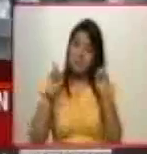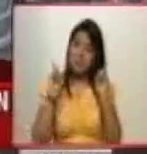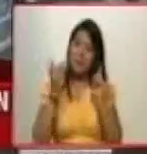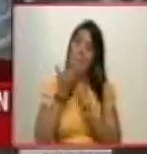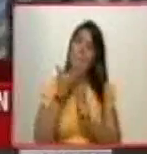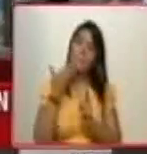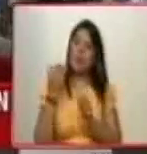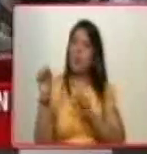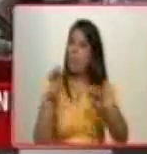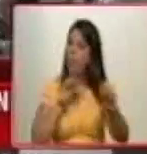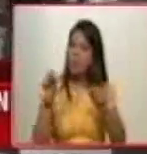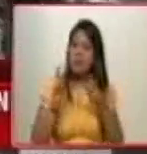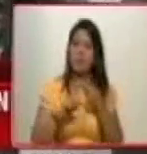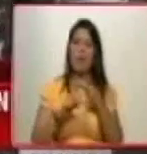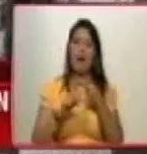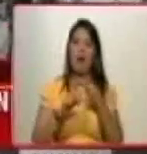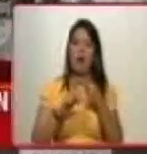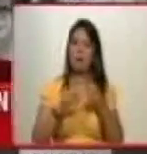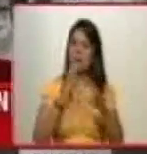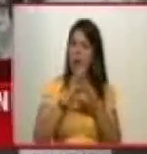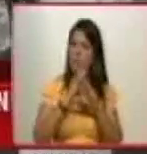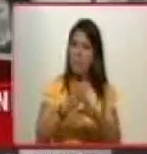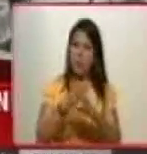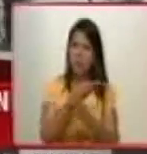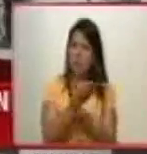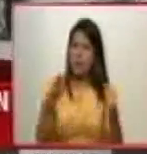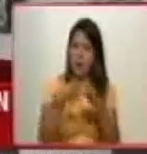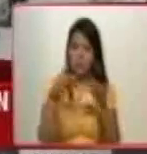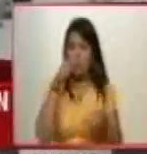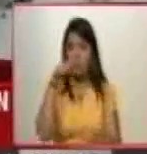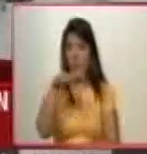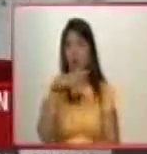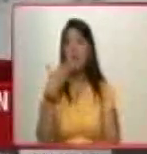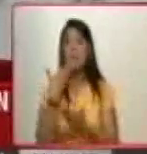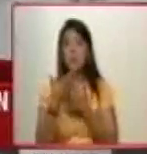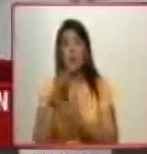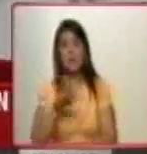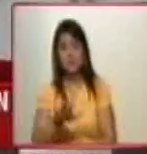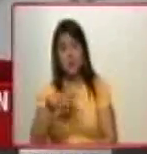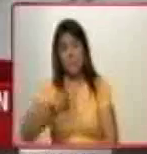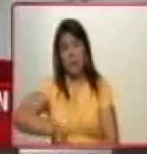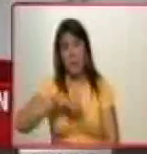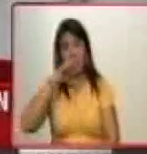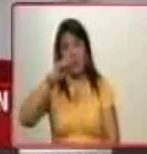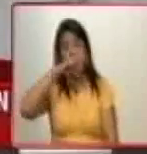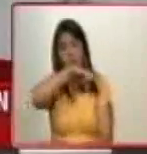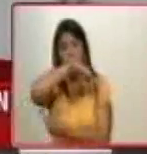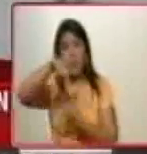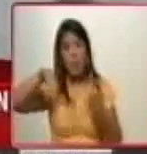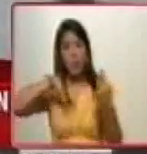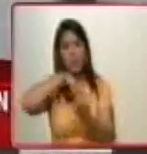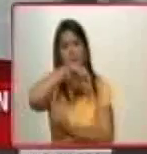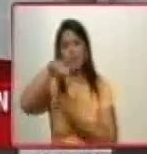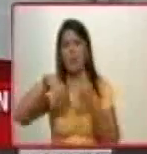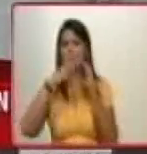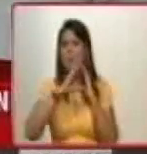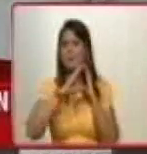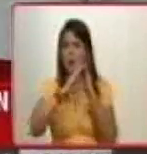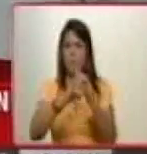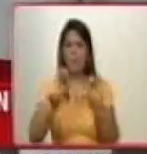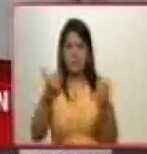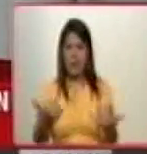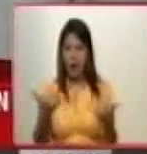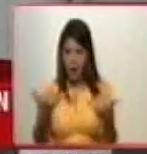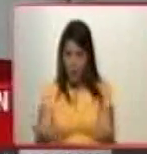mayor movilidad, transporte a nuestro pueblo, ¿no? Como lo ha pedido el presidente Nicolás Maduro, la revolución del transporte está en marcha.